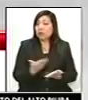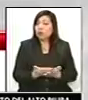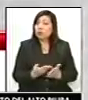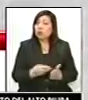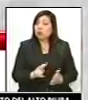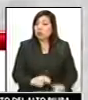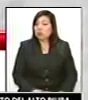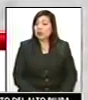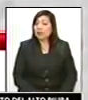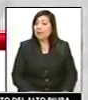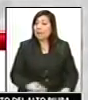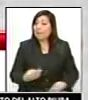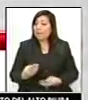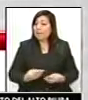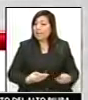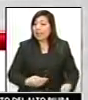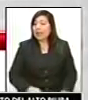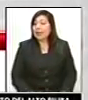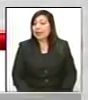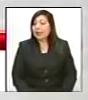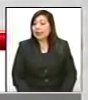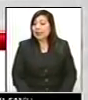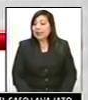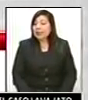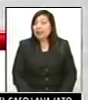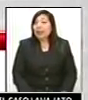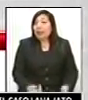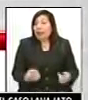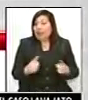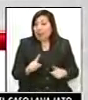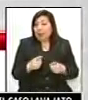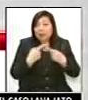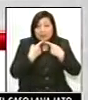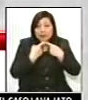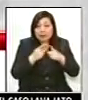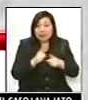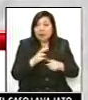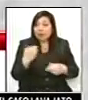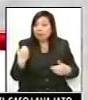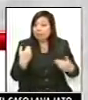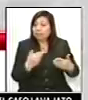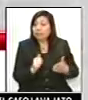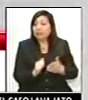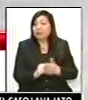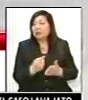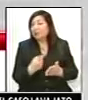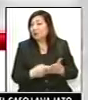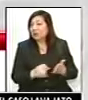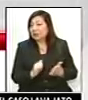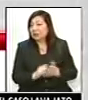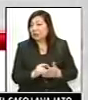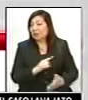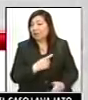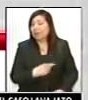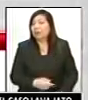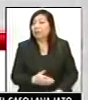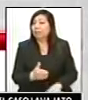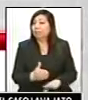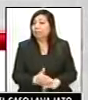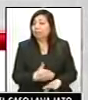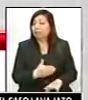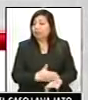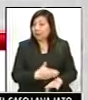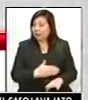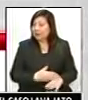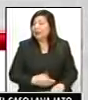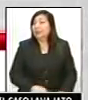superior al valor del mercado. De acuerdo a lo informado por Proinversión, con la finalidad de fortalecer el desarrollo de la